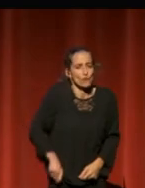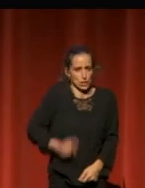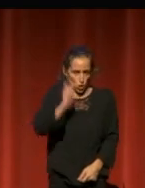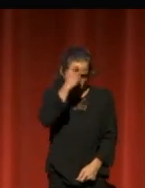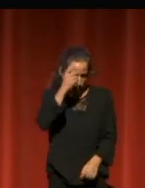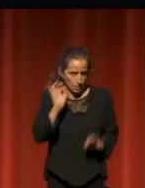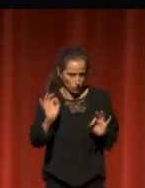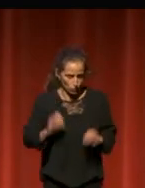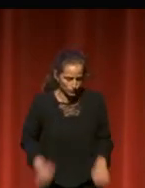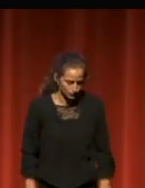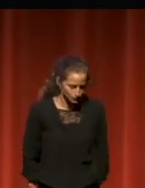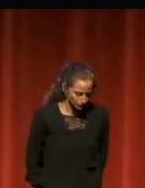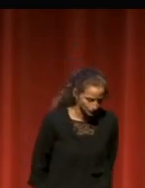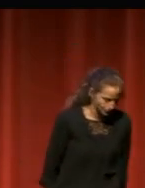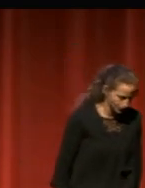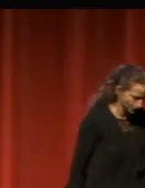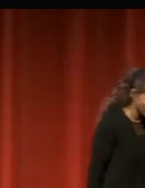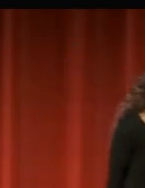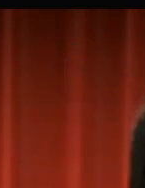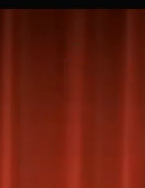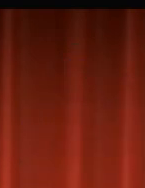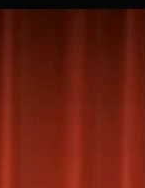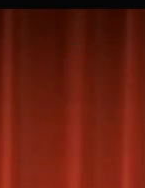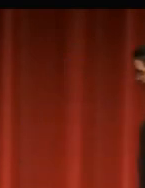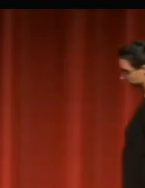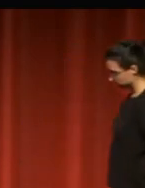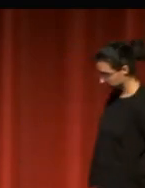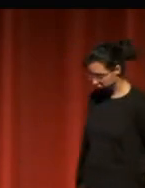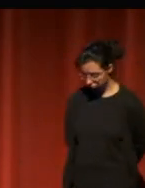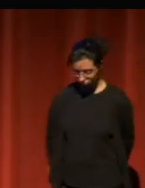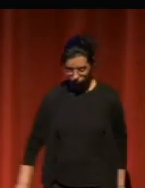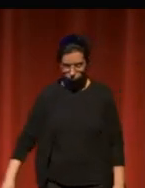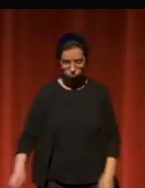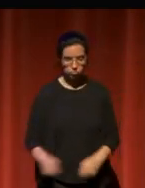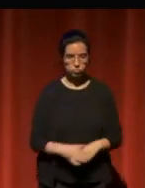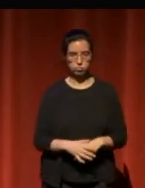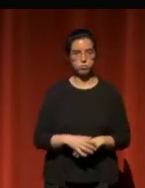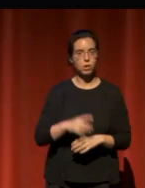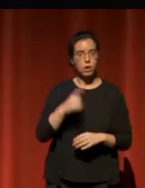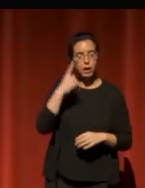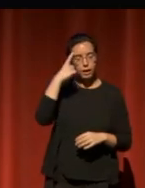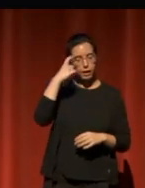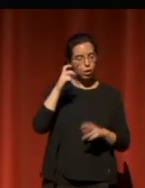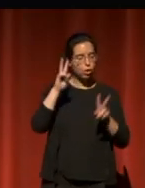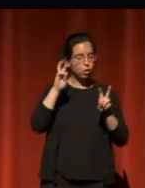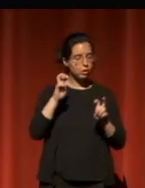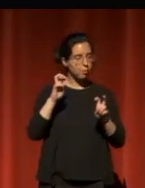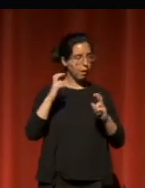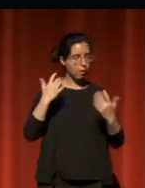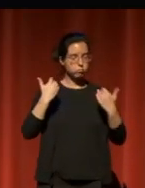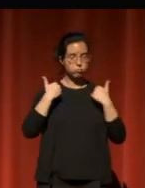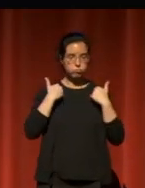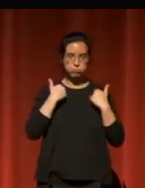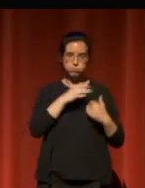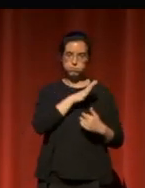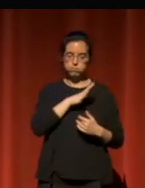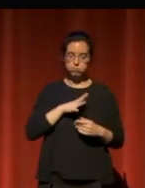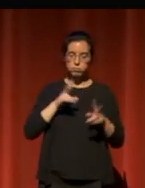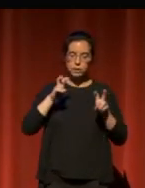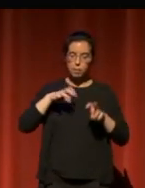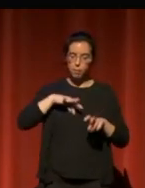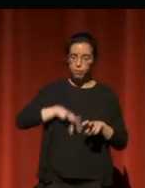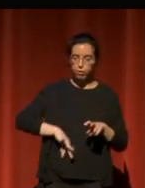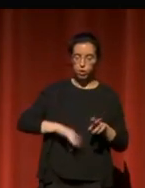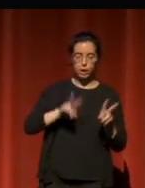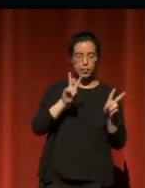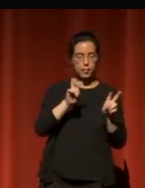¿vale? Tenemos una asignatura pendiente con el tema de la profesión en muchos aspectos.